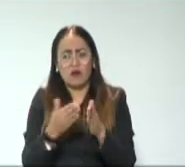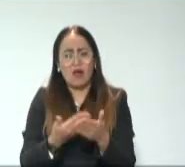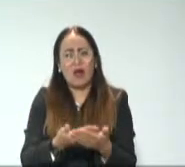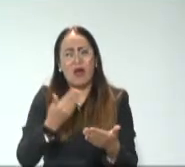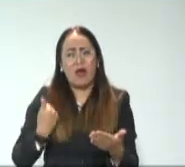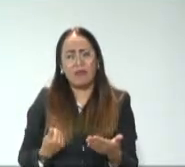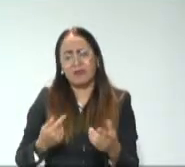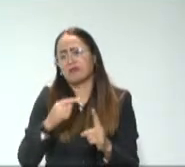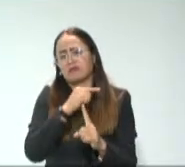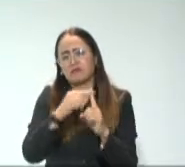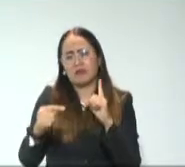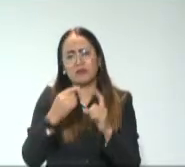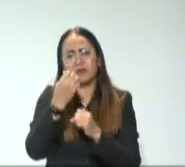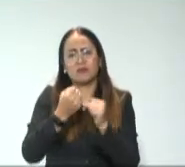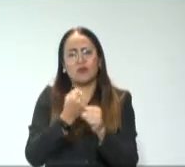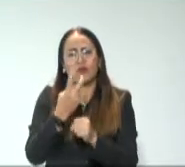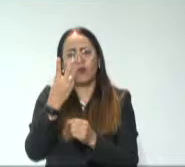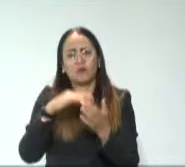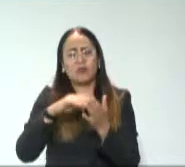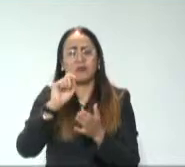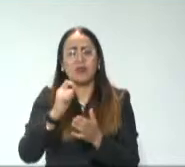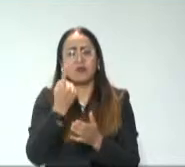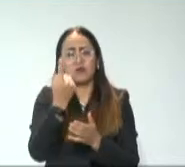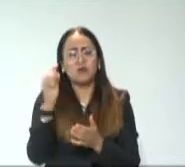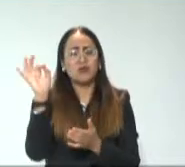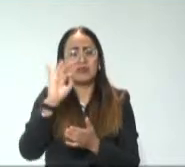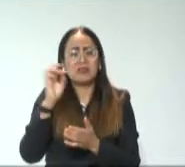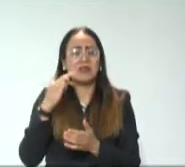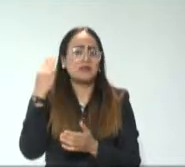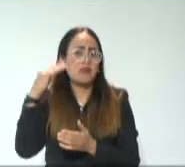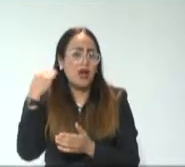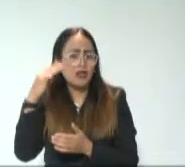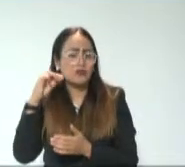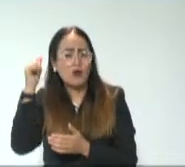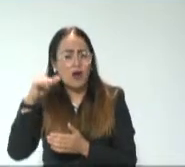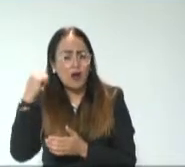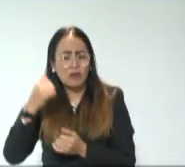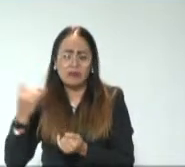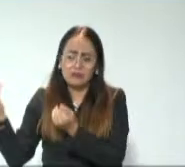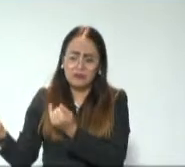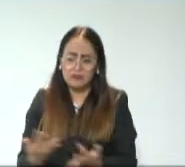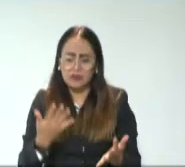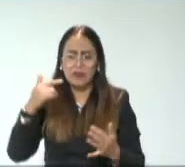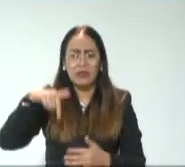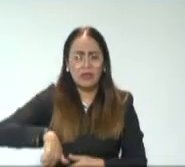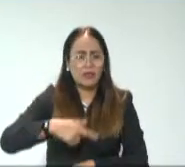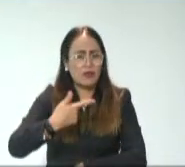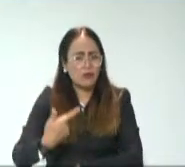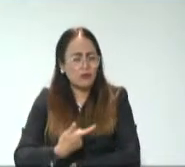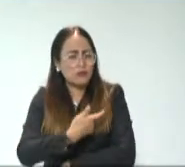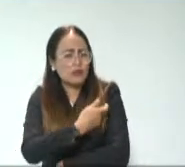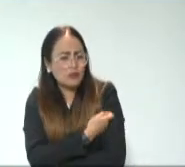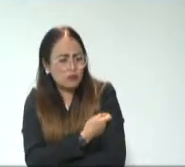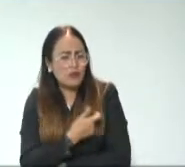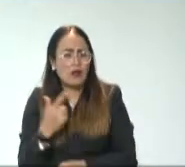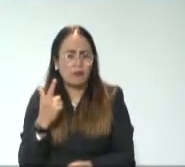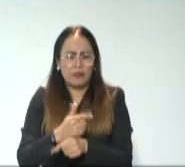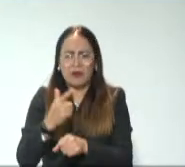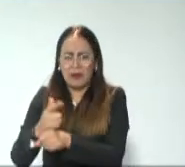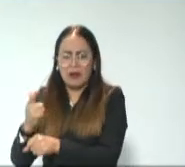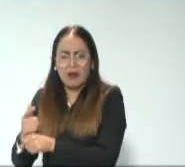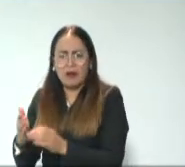mediados del año 2021 si todo va bien en marzo abril llegarán las vacunas que se hayan descubierto a México